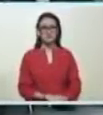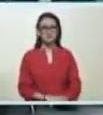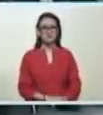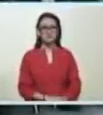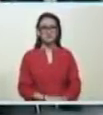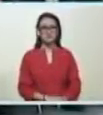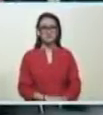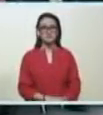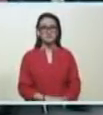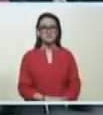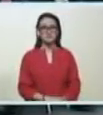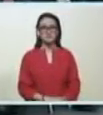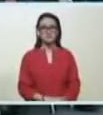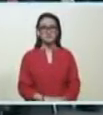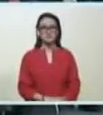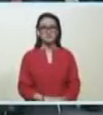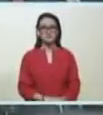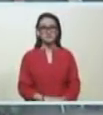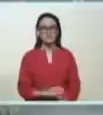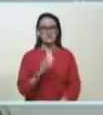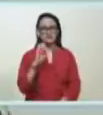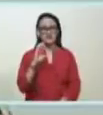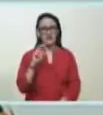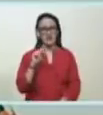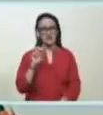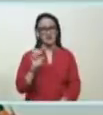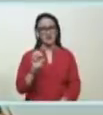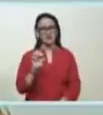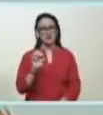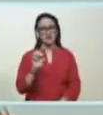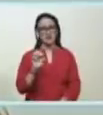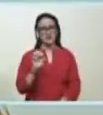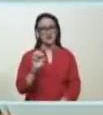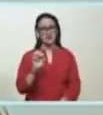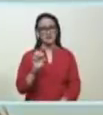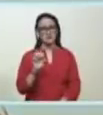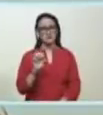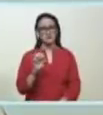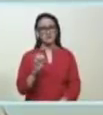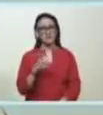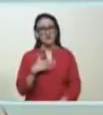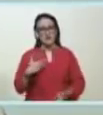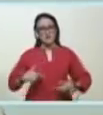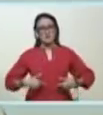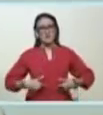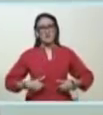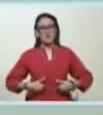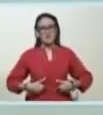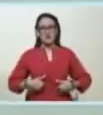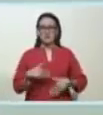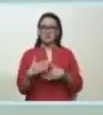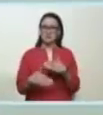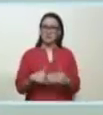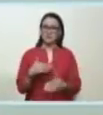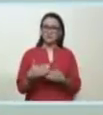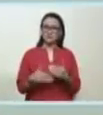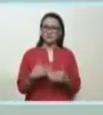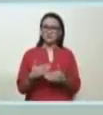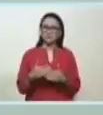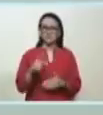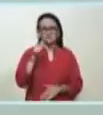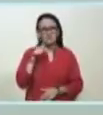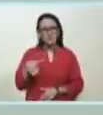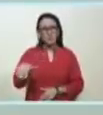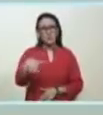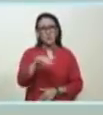Este poder electoral quiere dedicar modestamente los esfuerzos que hemos realizado a ese